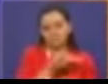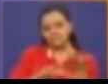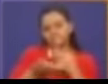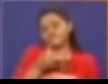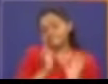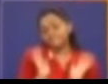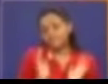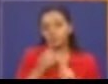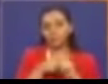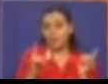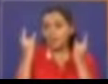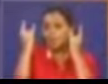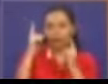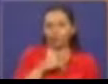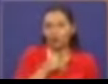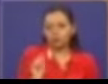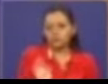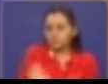Sigamos.